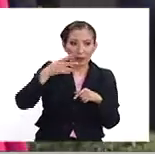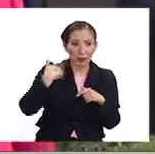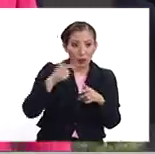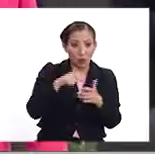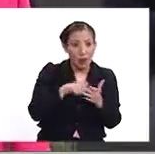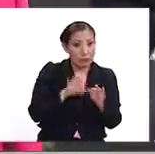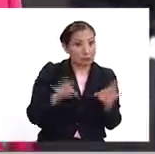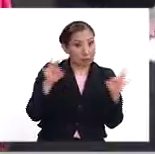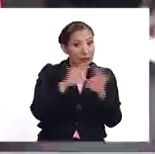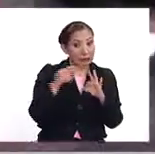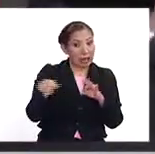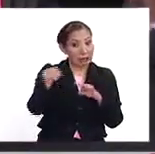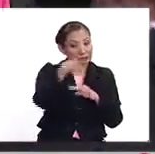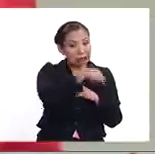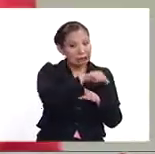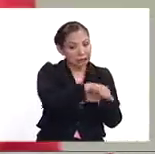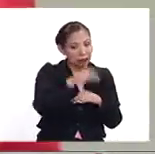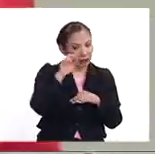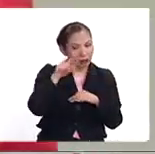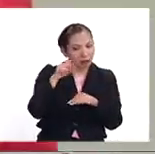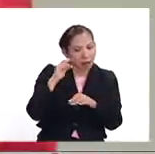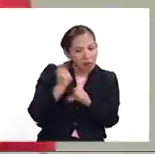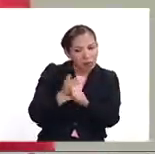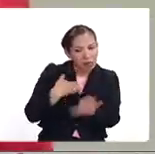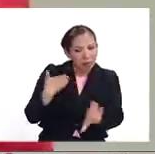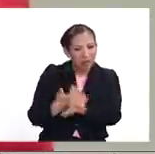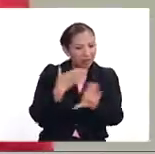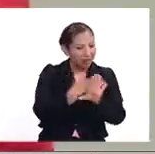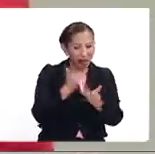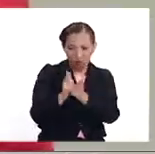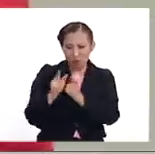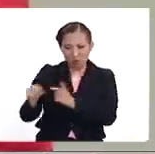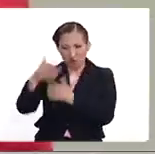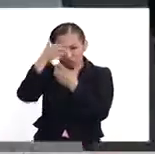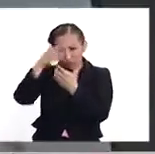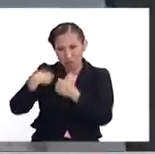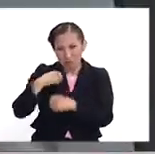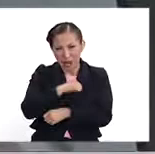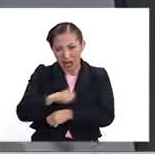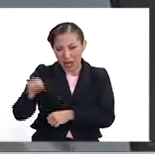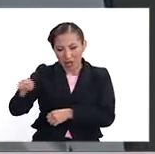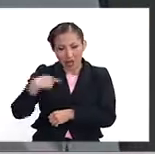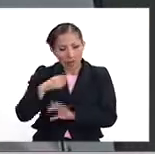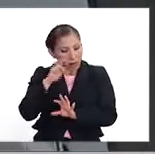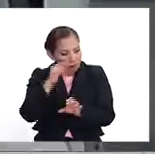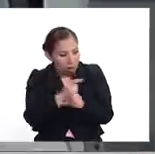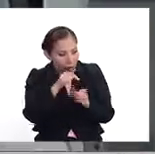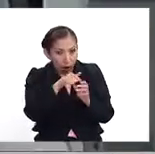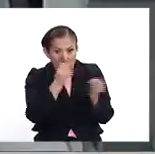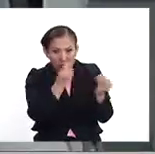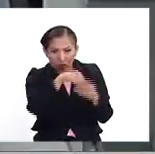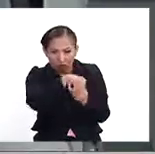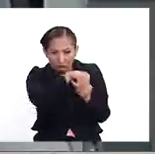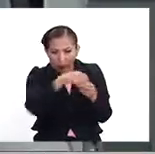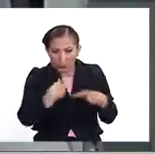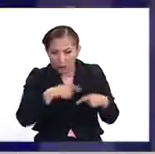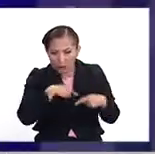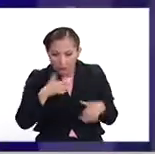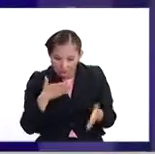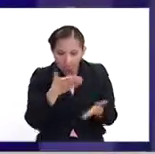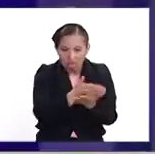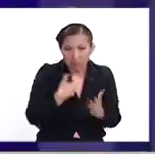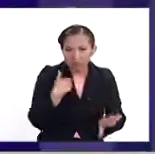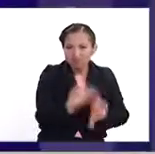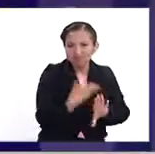idea de qué tipo de blanco están atacando estos sujetos terroristas que están